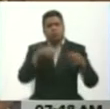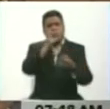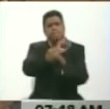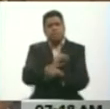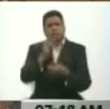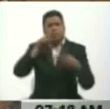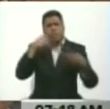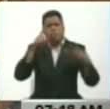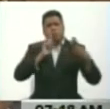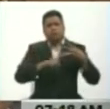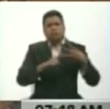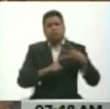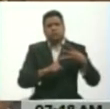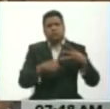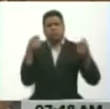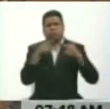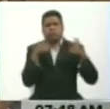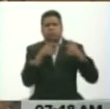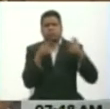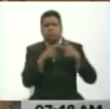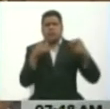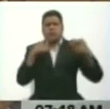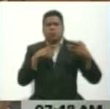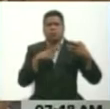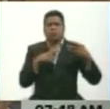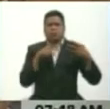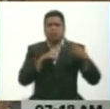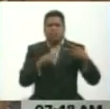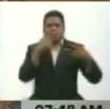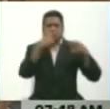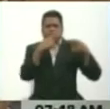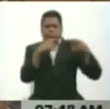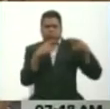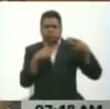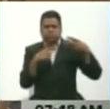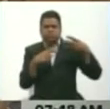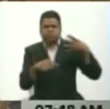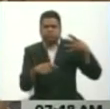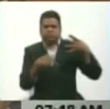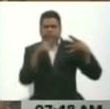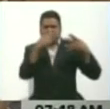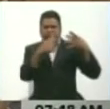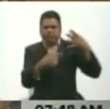políticos, confrontación de poderes, etcétera, etcétera.